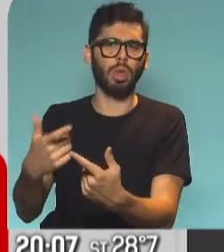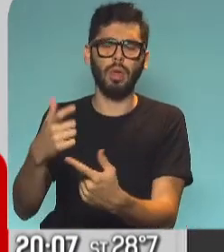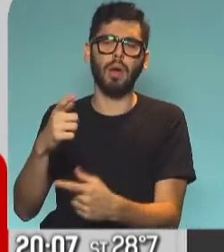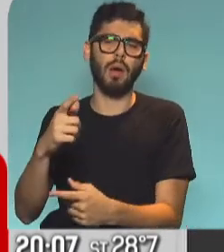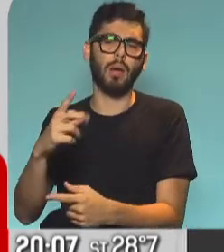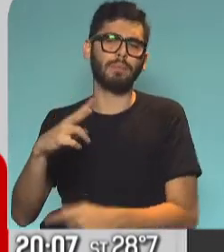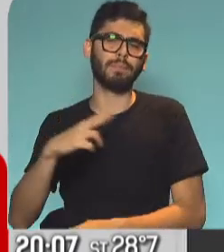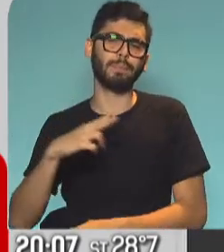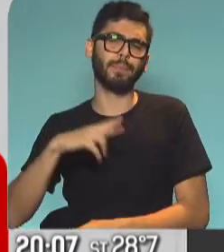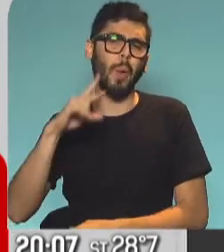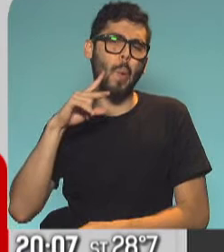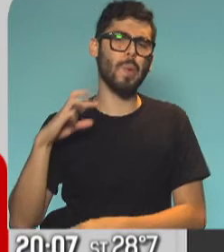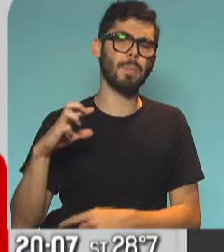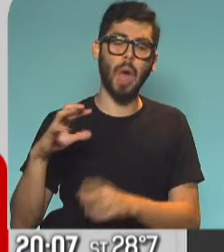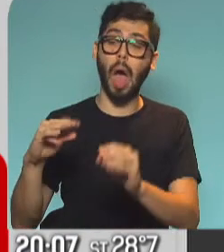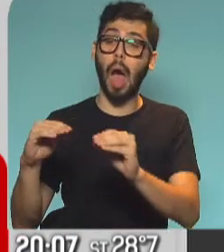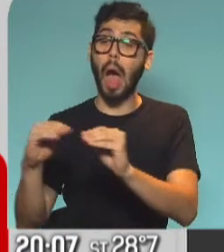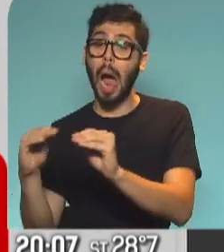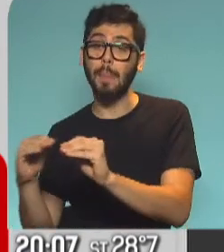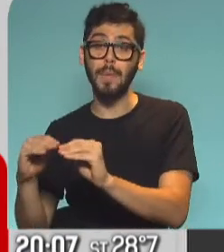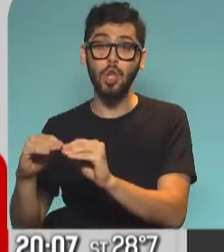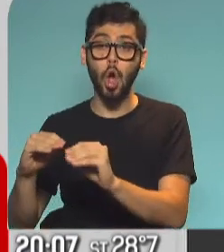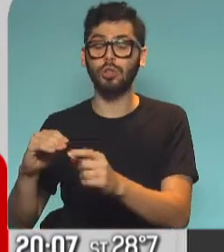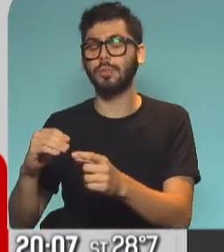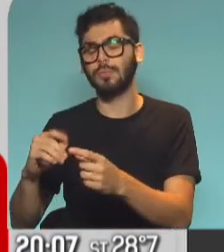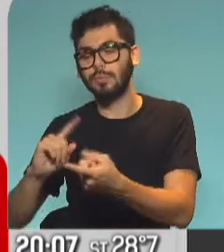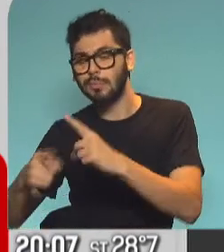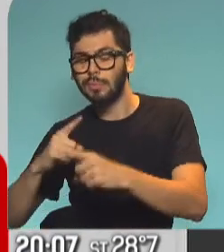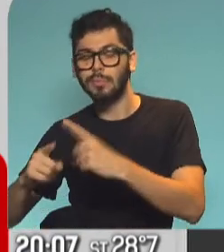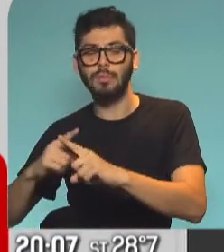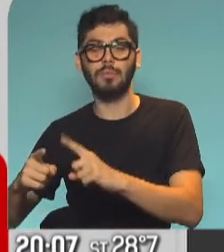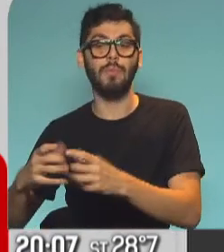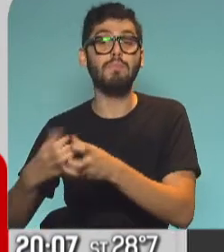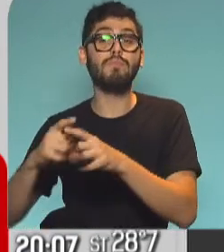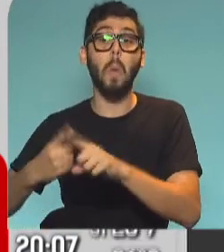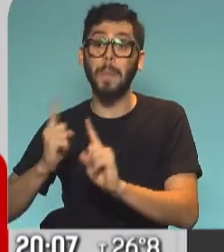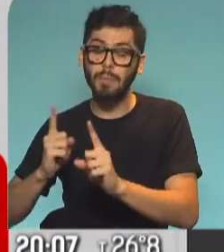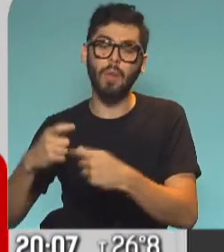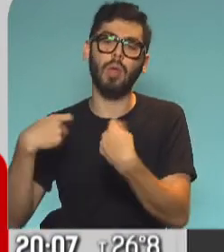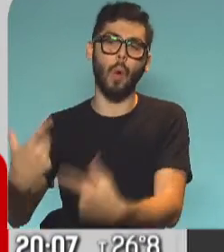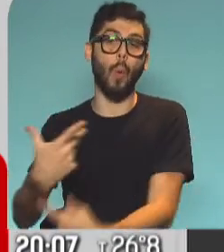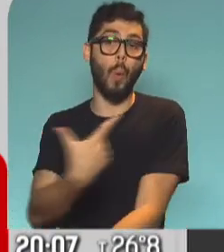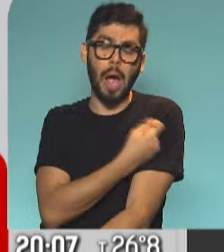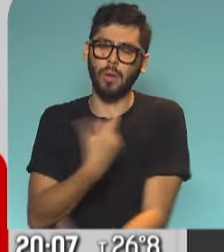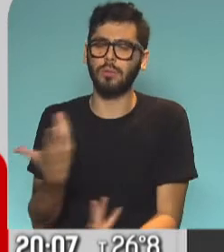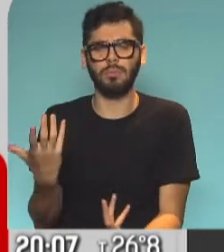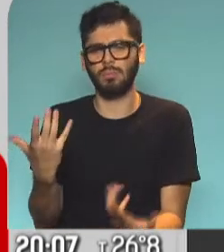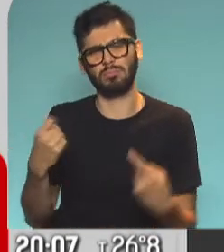y partidarios. Comparto la indignación de los argentinos frente a aquellos que decidieron ponerse por delante de tantas